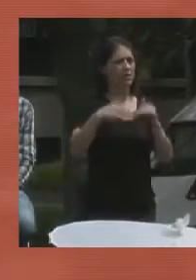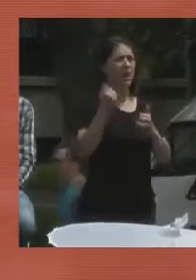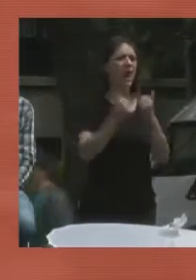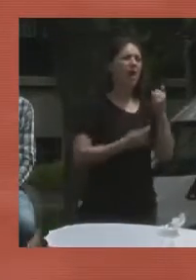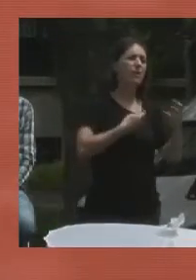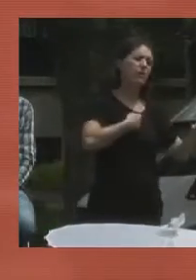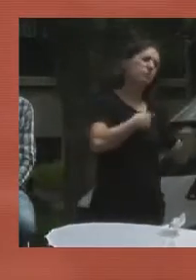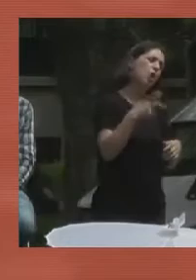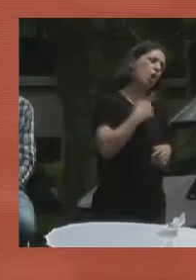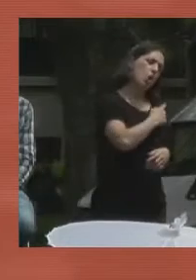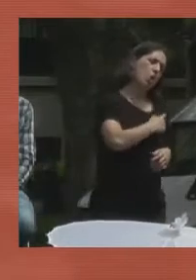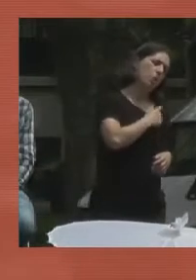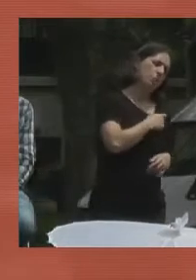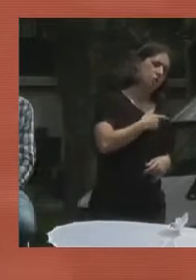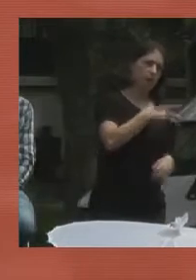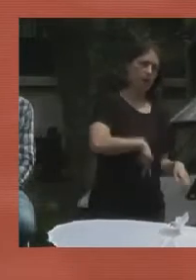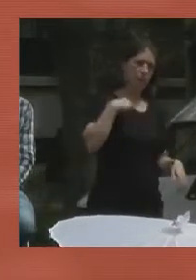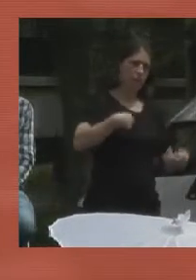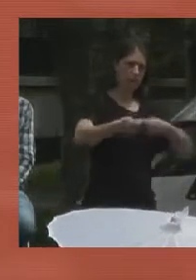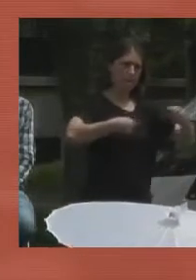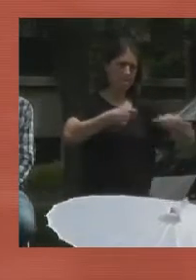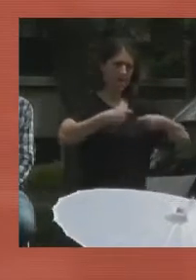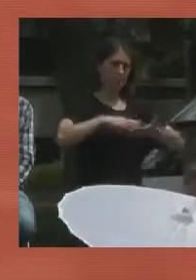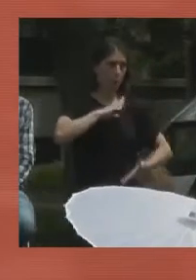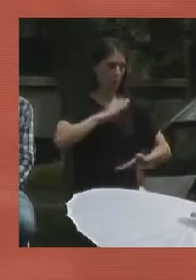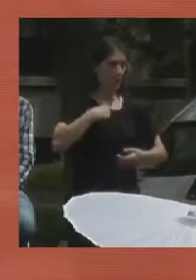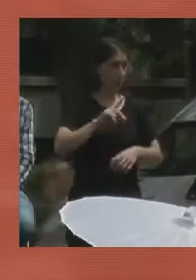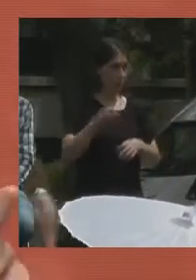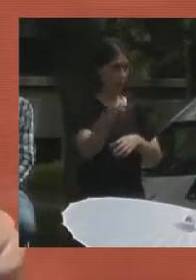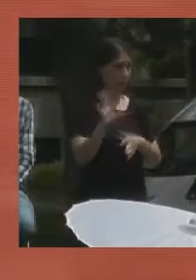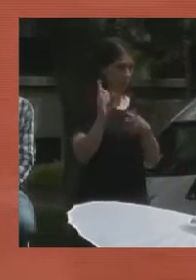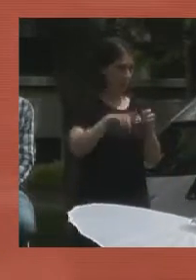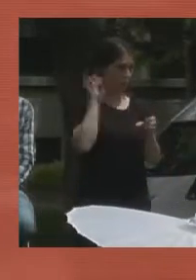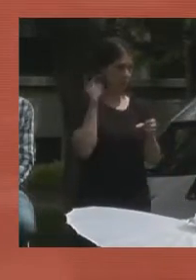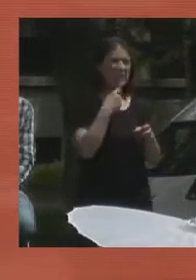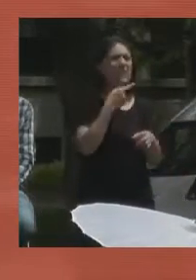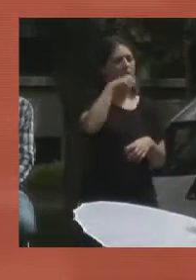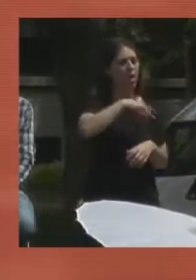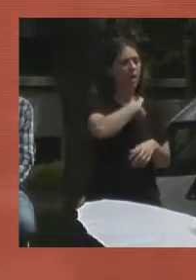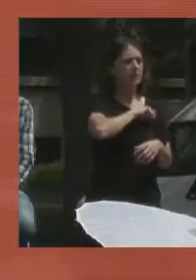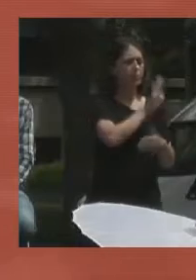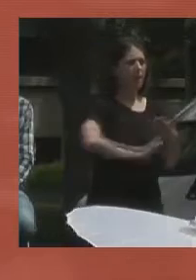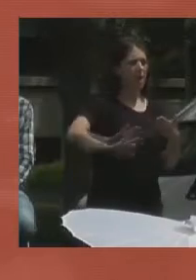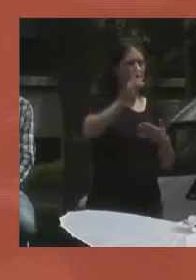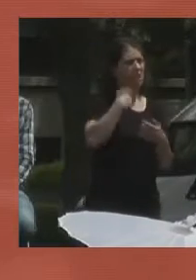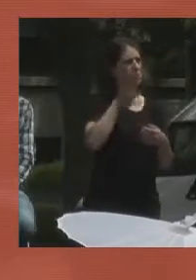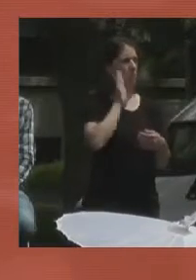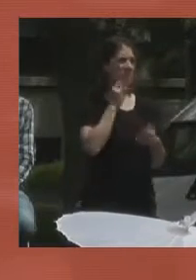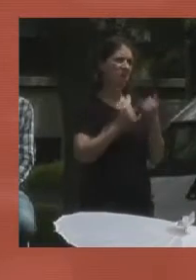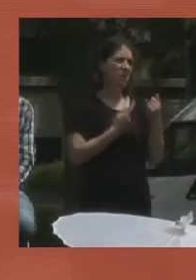da Competencia, que non son de Podemos, que non son sospeitosos de ser dos nosos, din que a corrupción en España está a costar